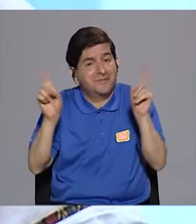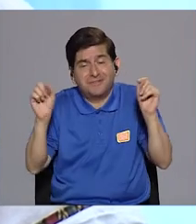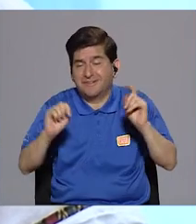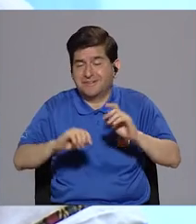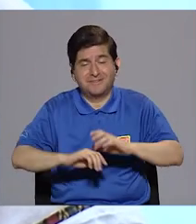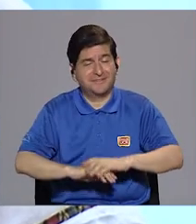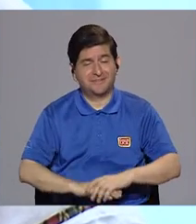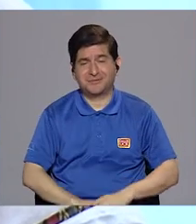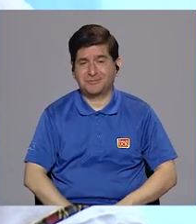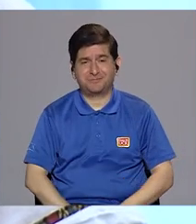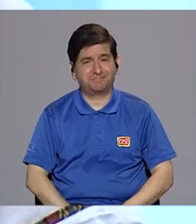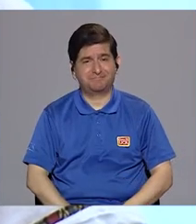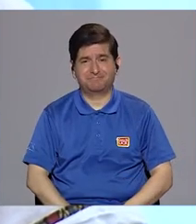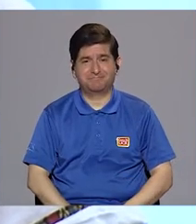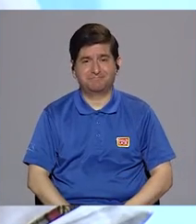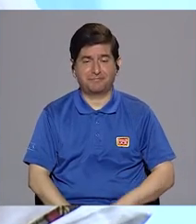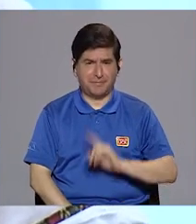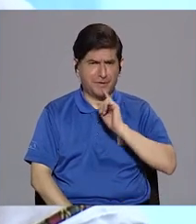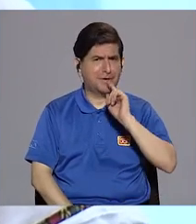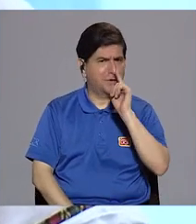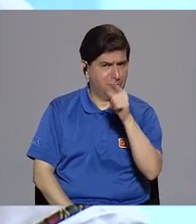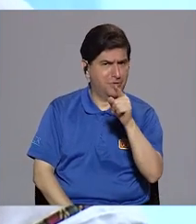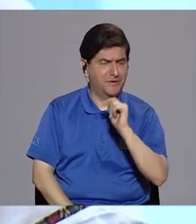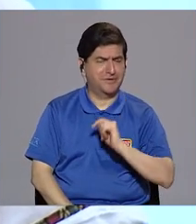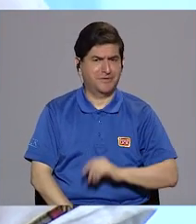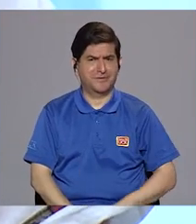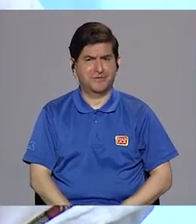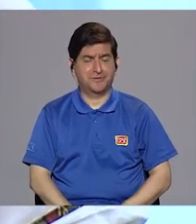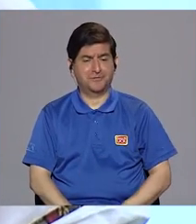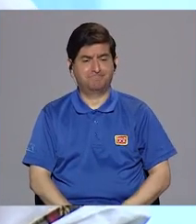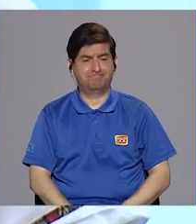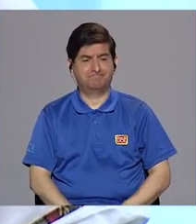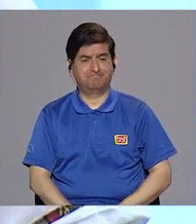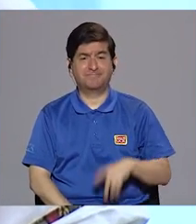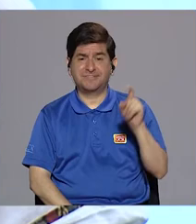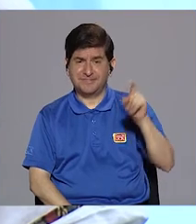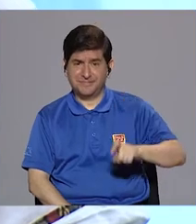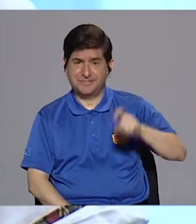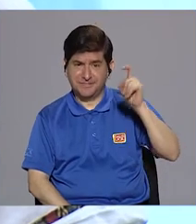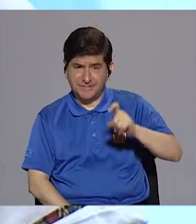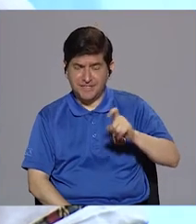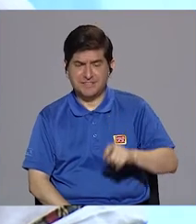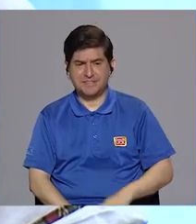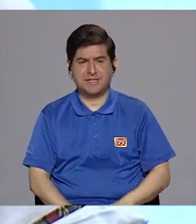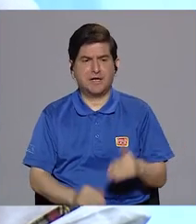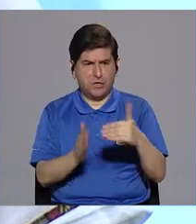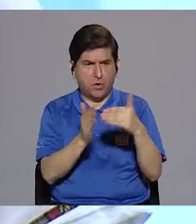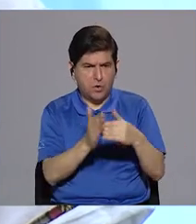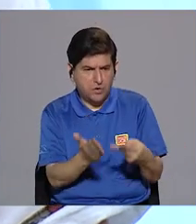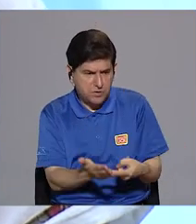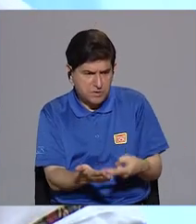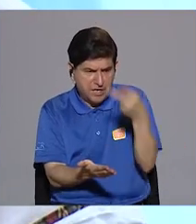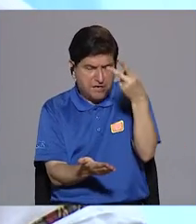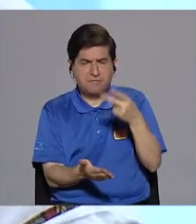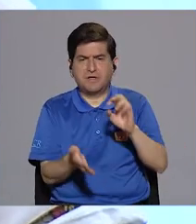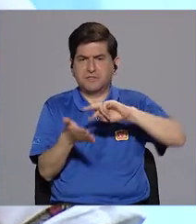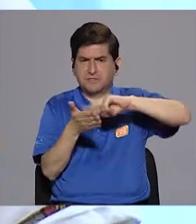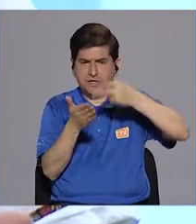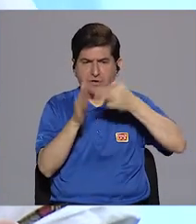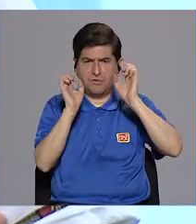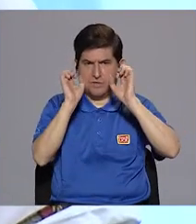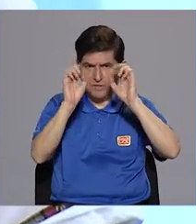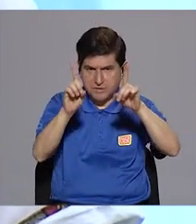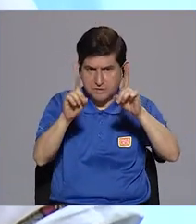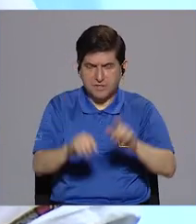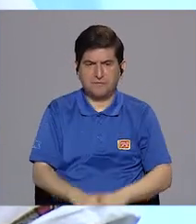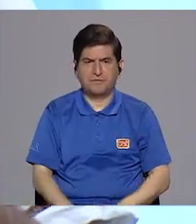¿no? En esto. Entonces, como usted dice, pues tenemos que recobrar el valor de lo que es